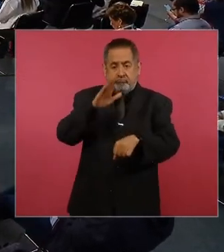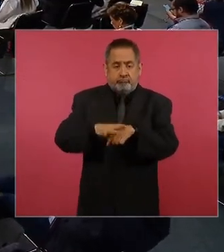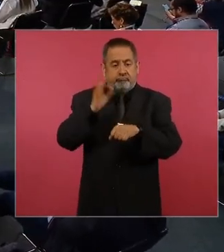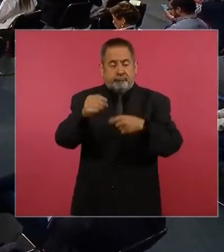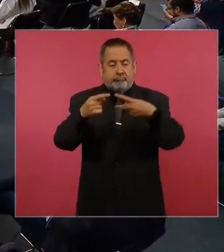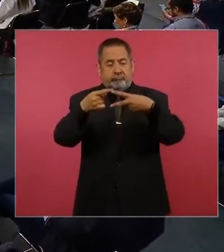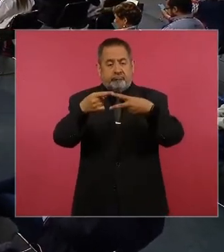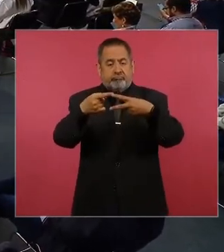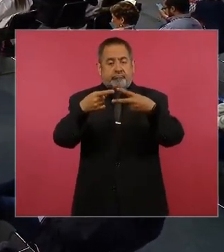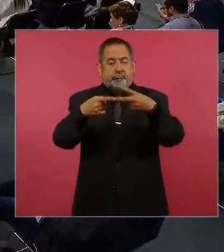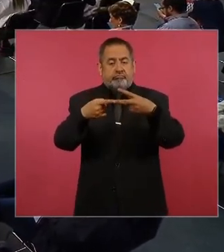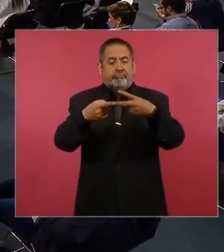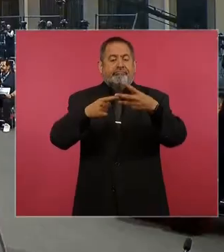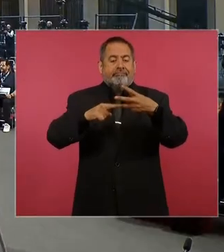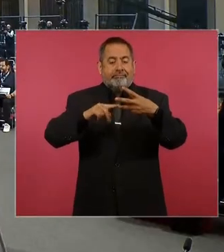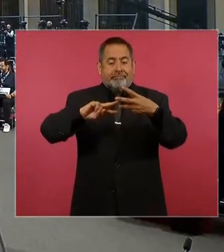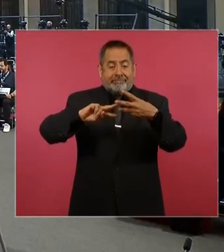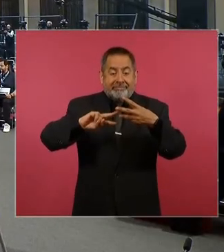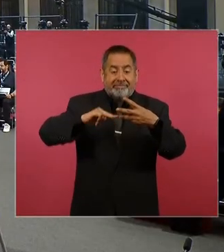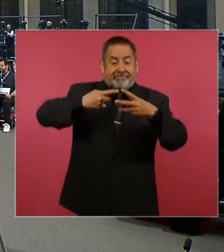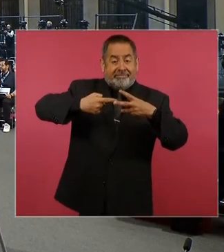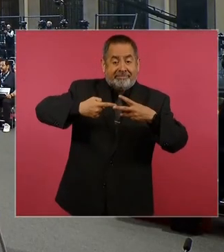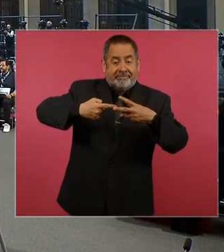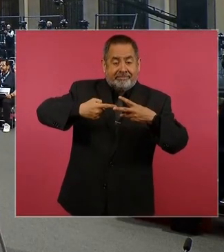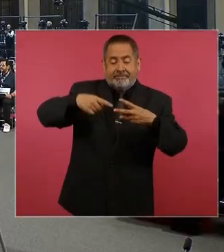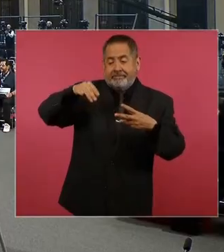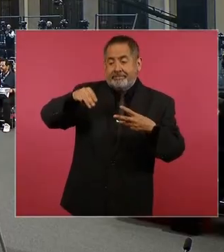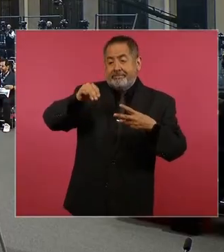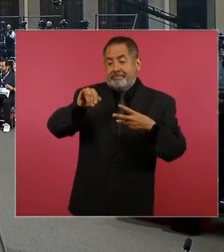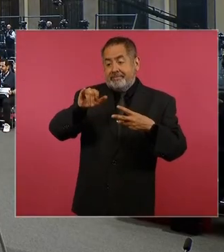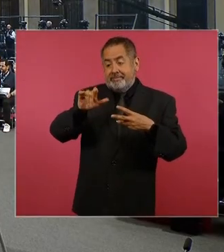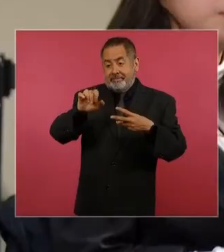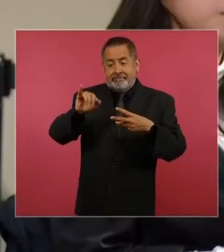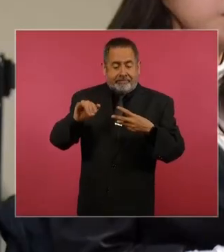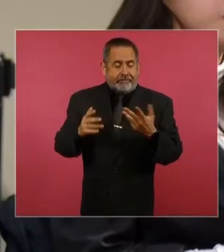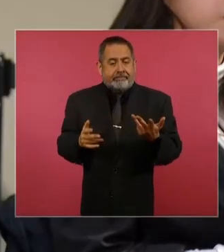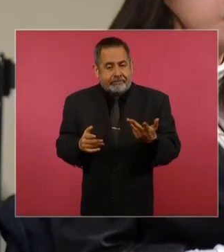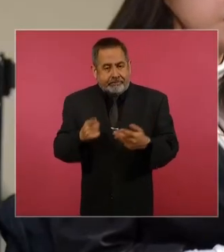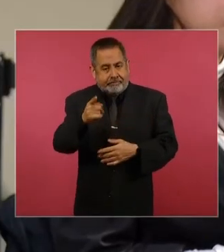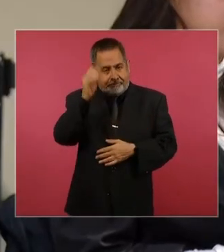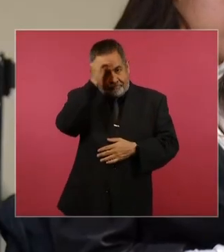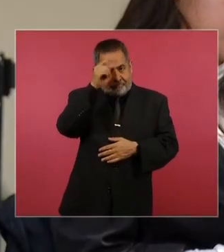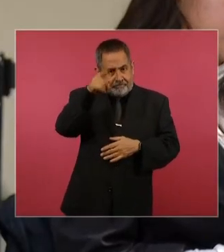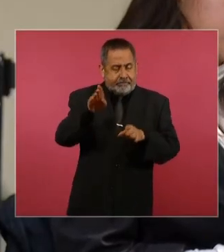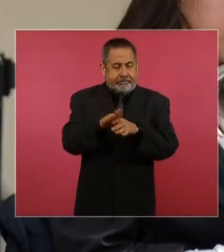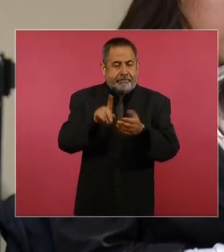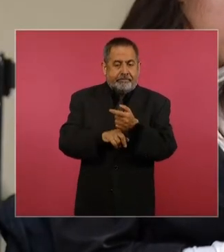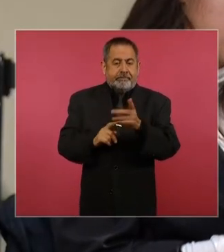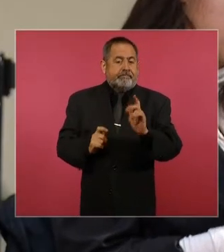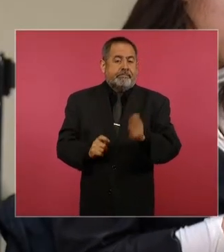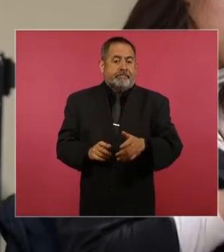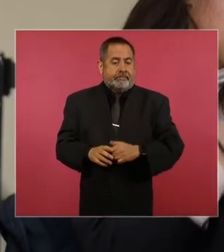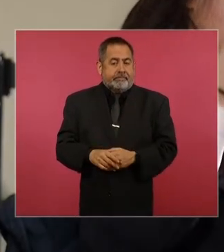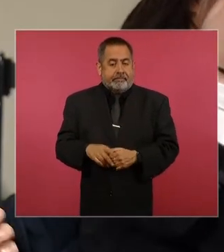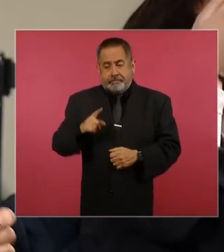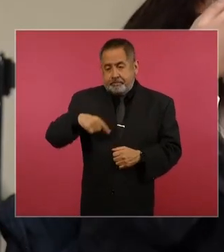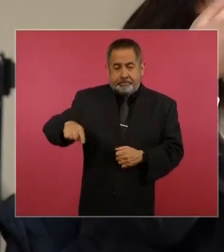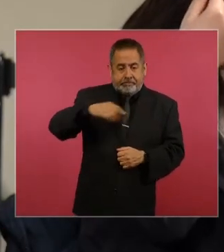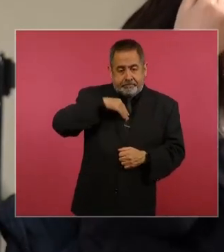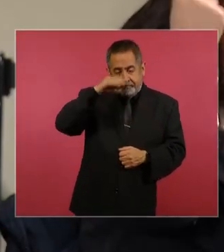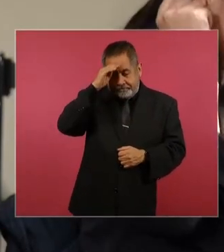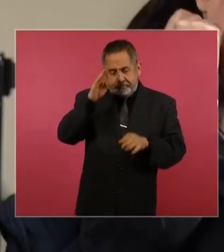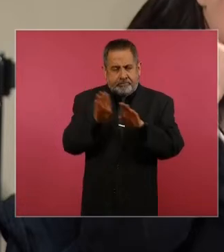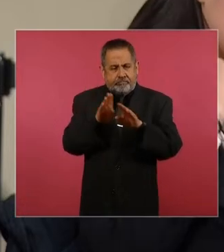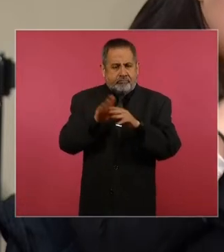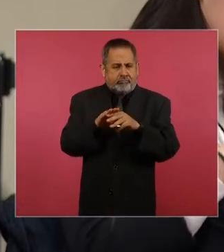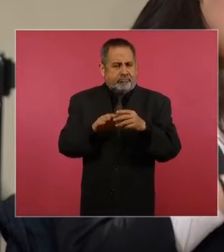superado por el mandatario argentino Javier Milei. Preguntarle sus impresiones sobre esta situación y cuáles considera que son los puntos